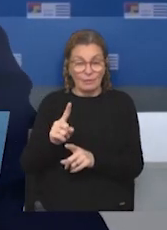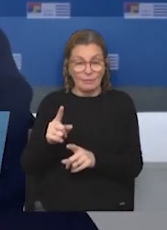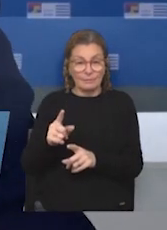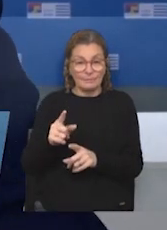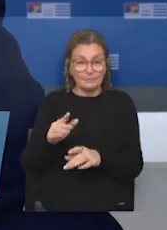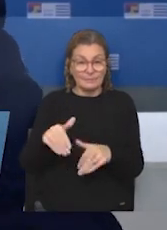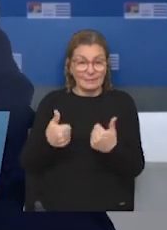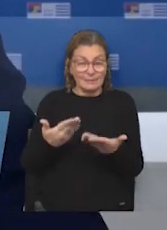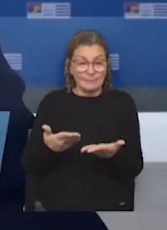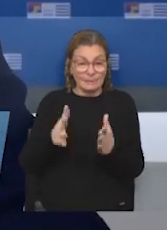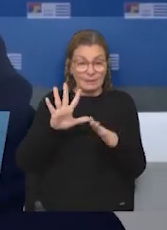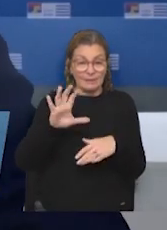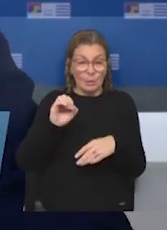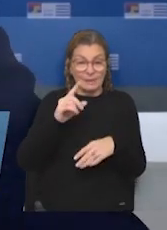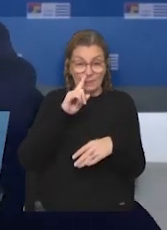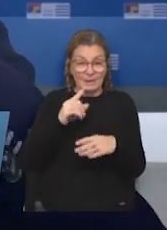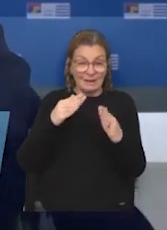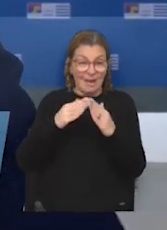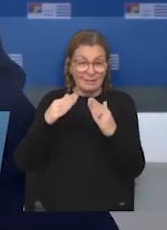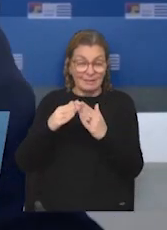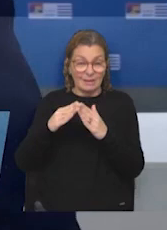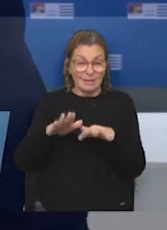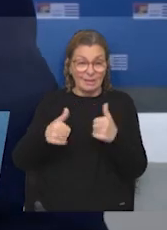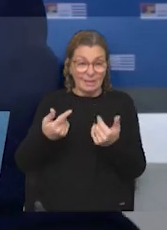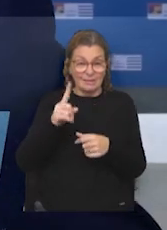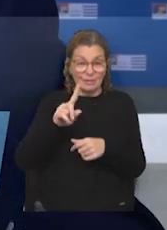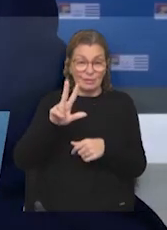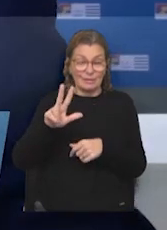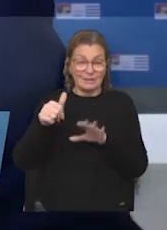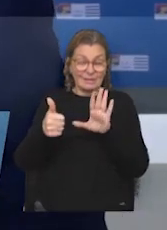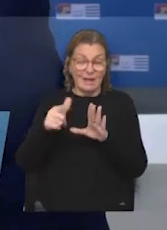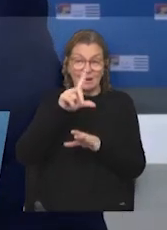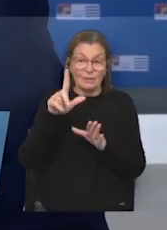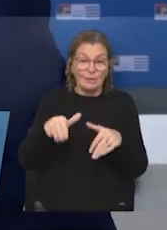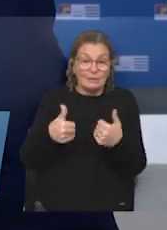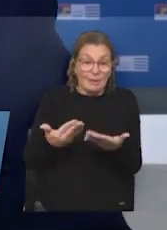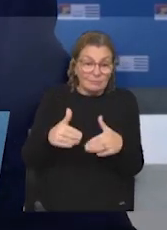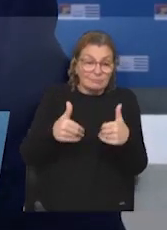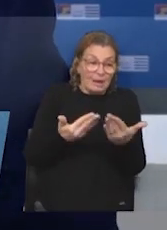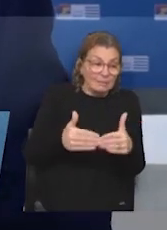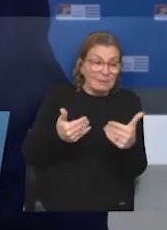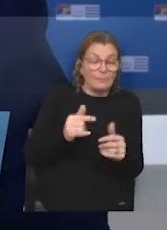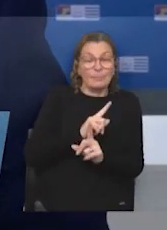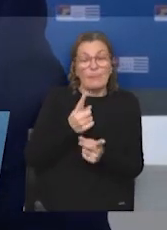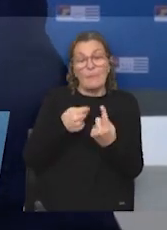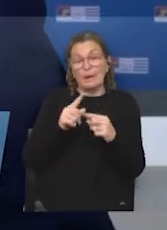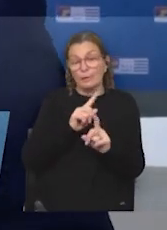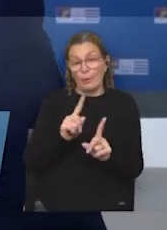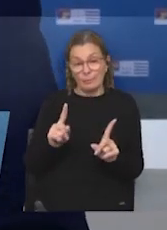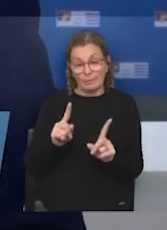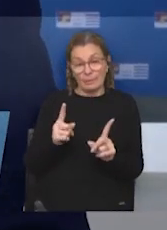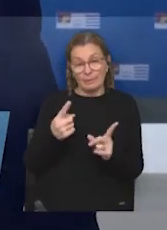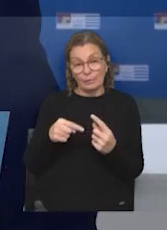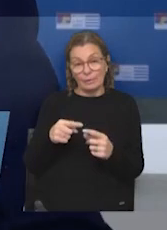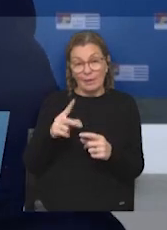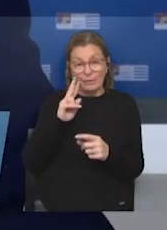entregar 50,000 viviendas y que construir 136 liceos de modelos iba a suceder pero no sucedieron Bueno lo